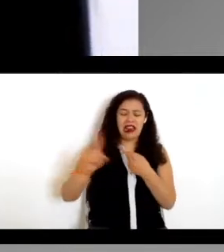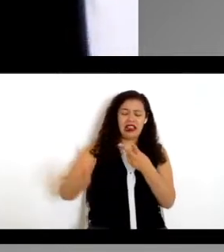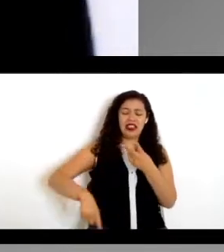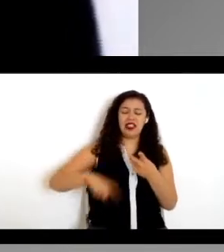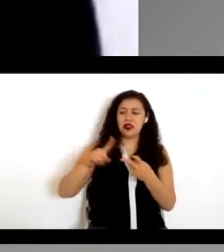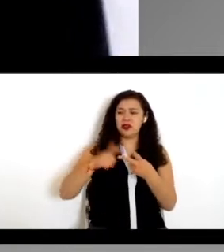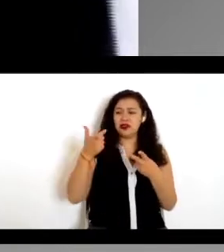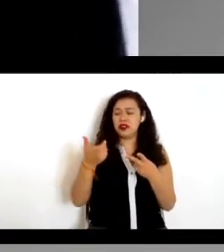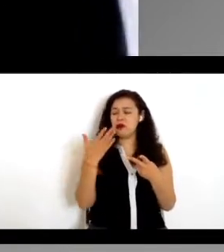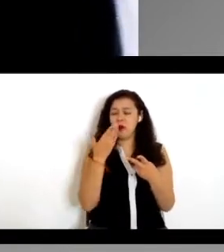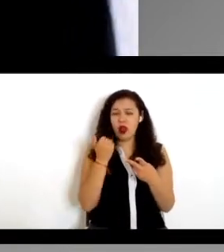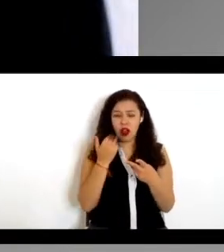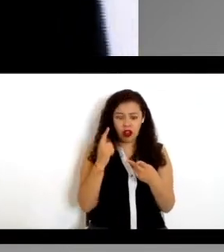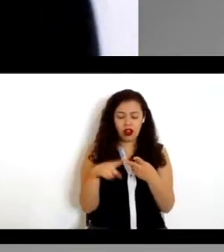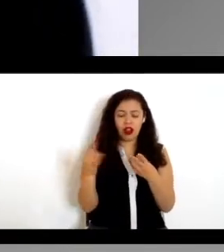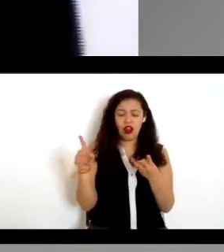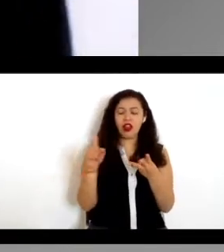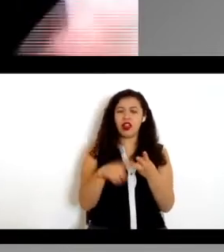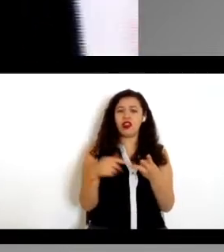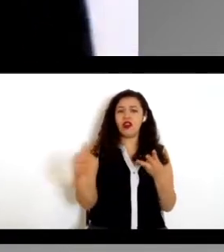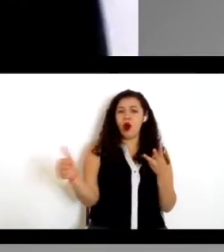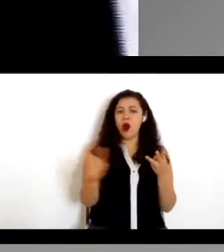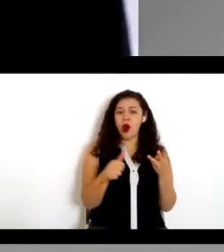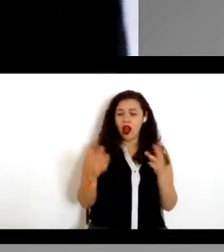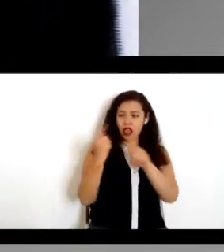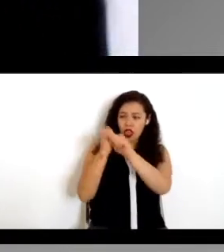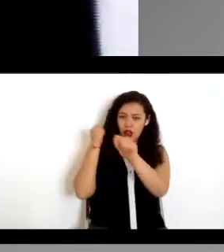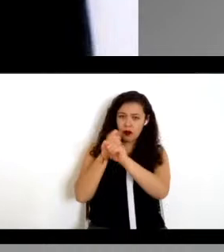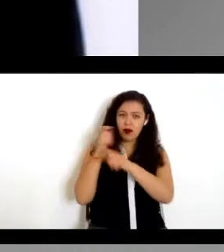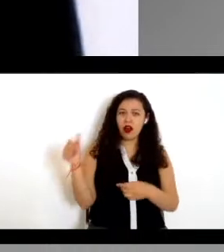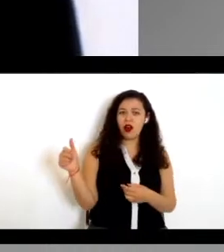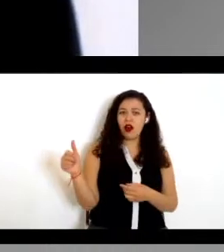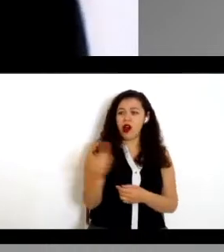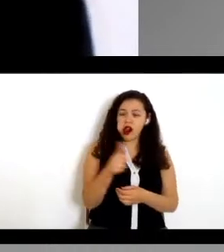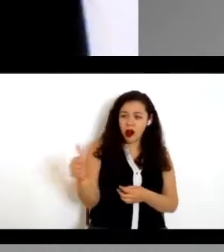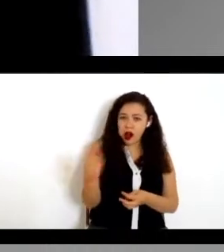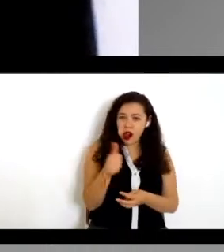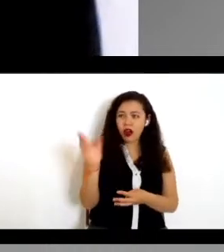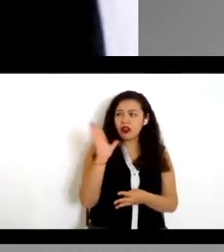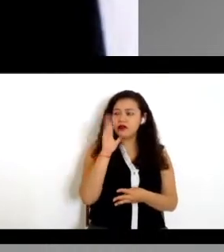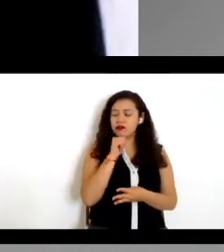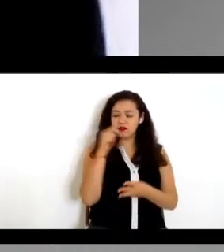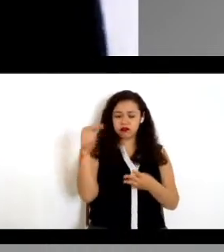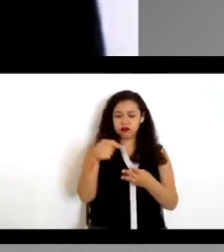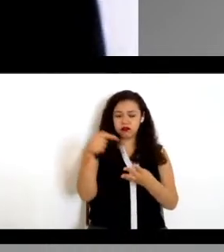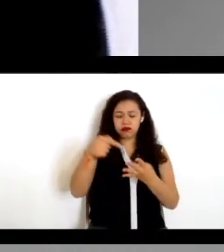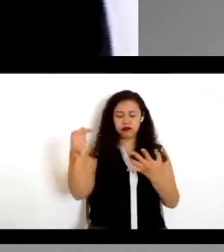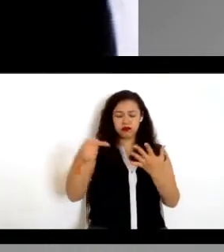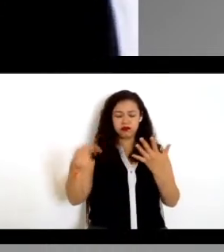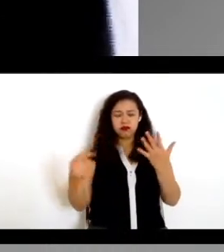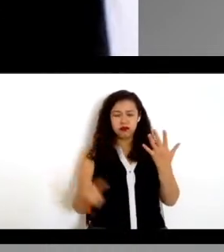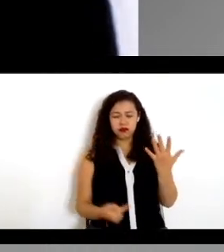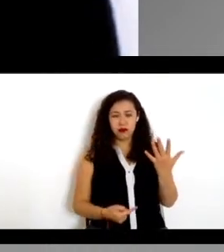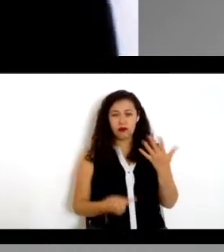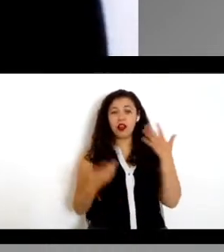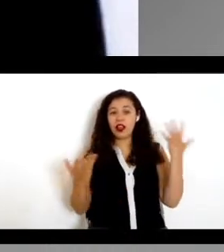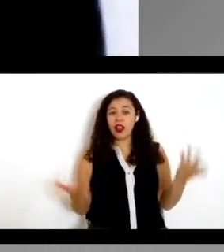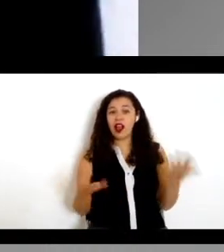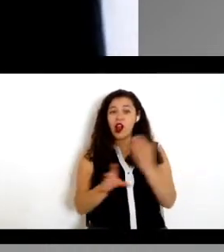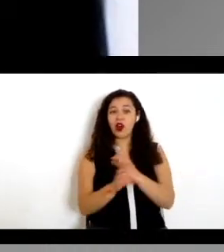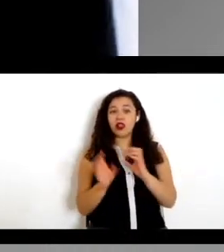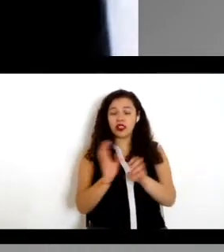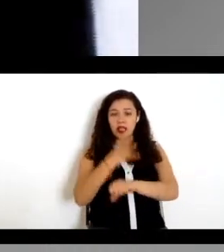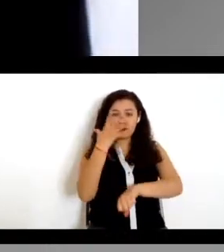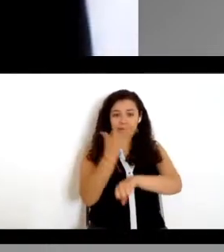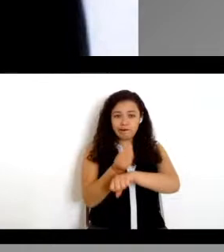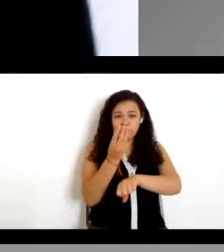recursos, no se pueden mover en el transporte para llegar a la escuela. Entonces, pensar en todas las adecuaciones adicionales que hay